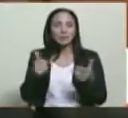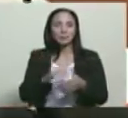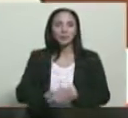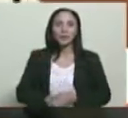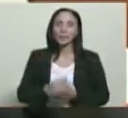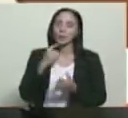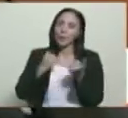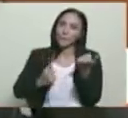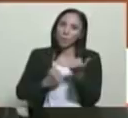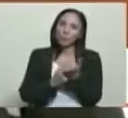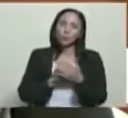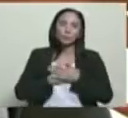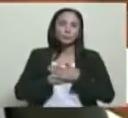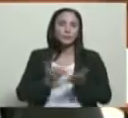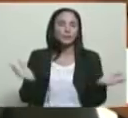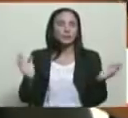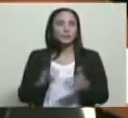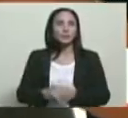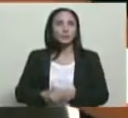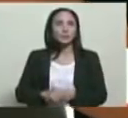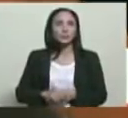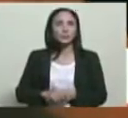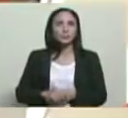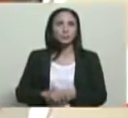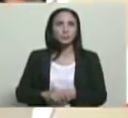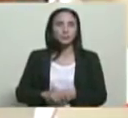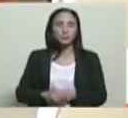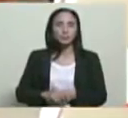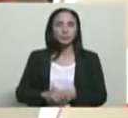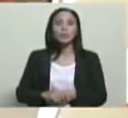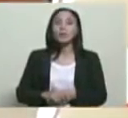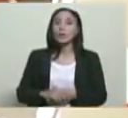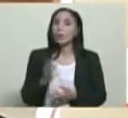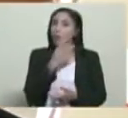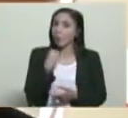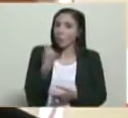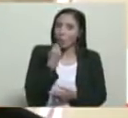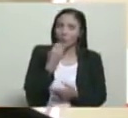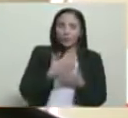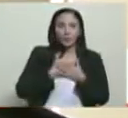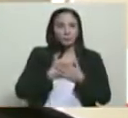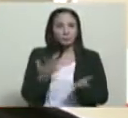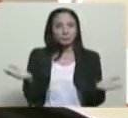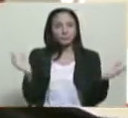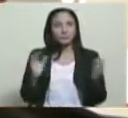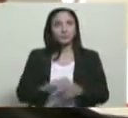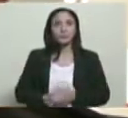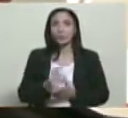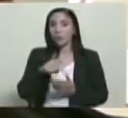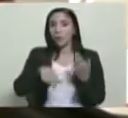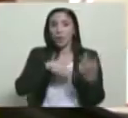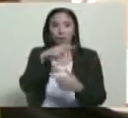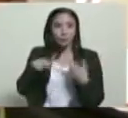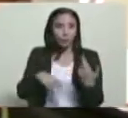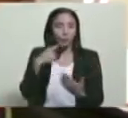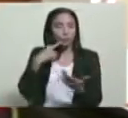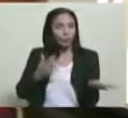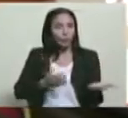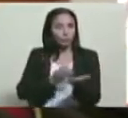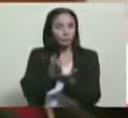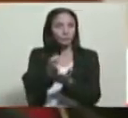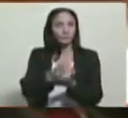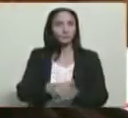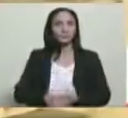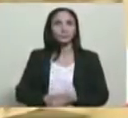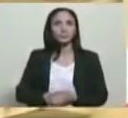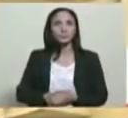oportunidad, estos jóvenes que, bueno, que han querido siempre tener un espacio como este y solamente en Revolución lo han podido concretar.